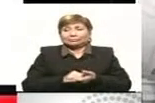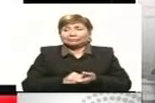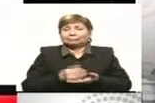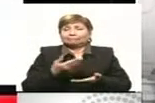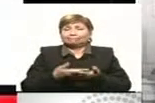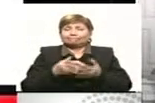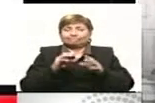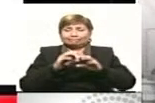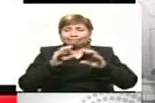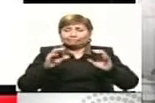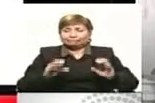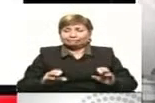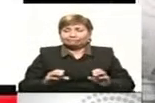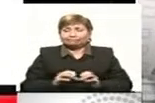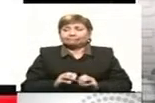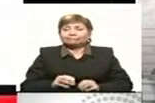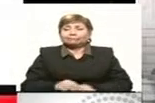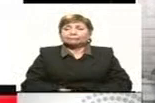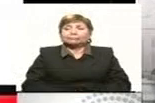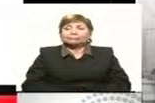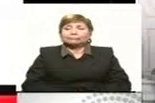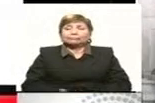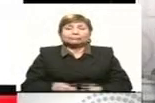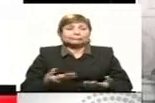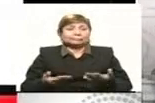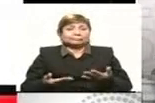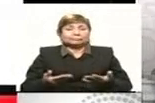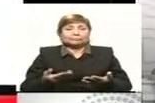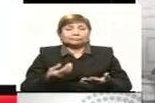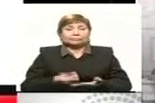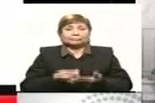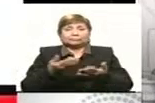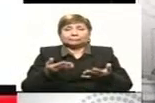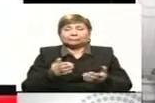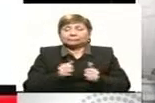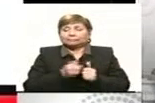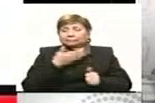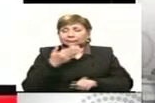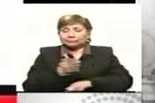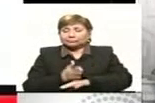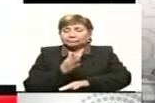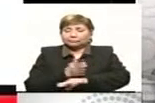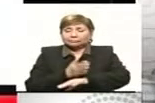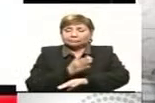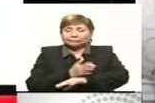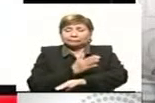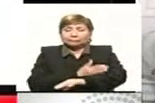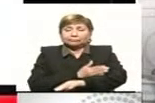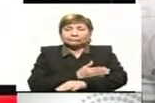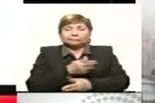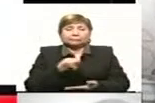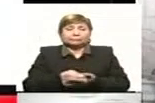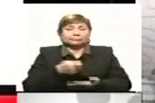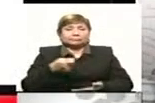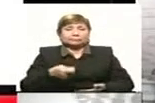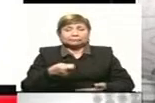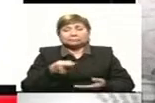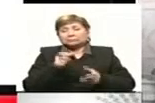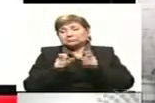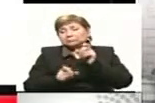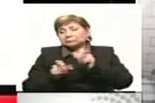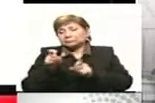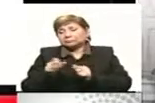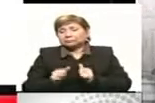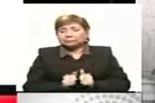el mismo cuadro, ya con las actividades, digamos, con menor asignación, mejoramiento de la gestión de la inversión pública, aquí queremos hacer